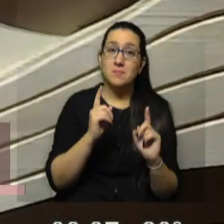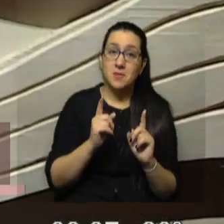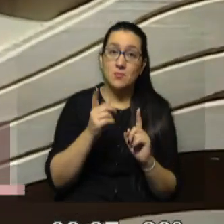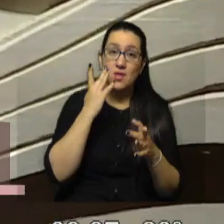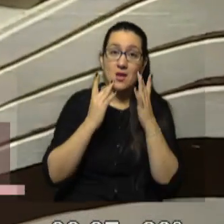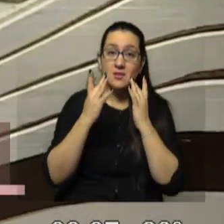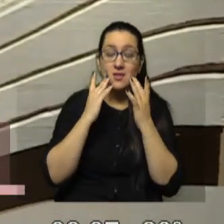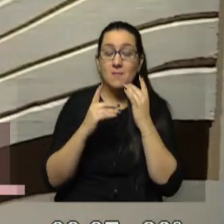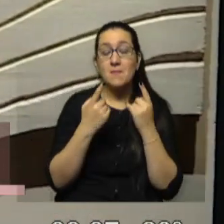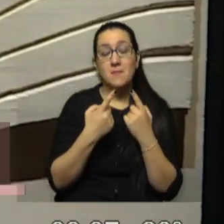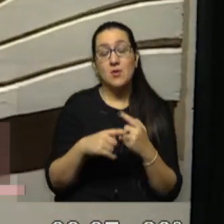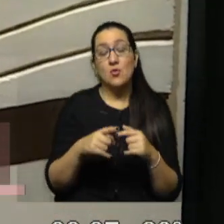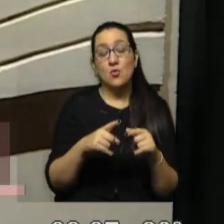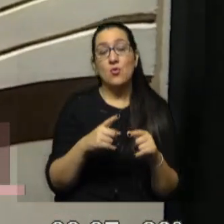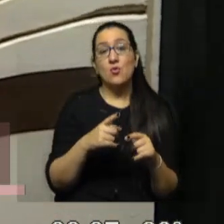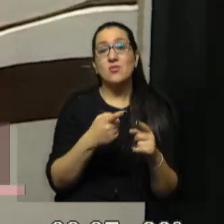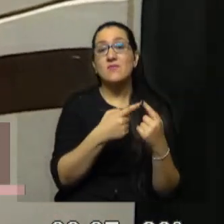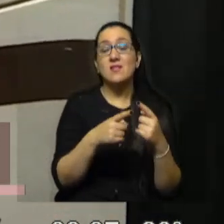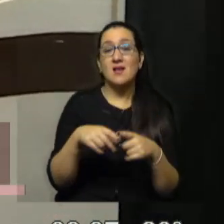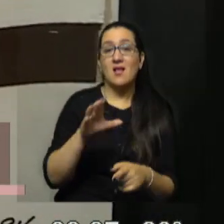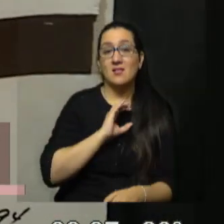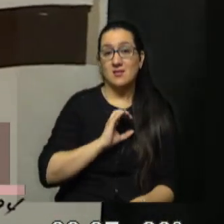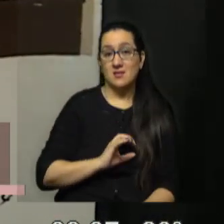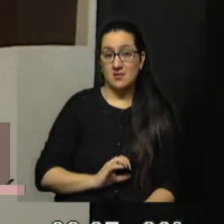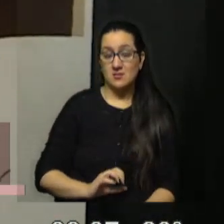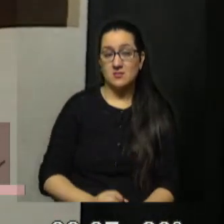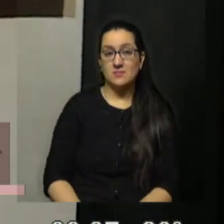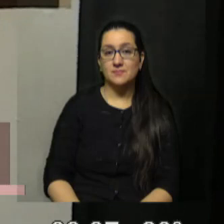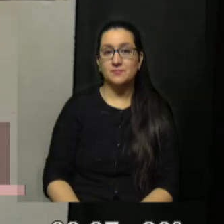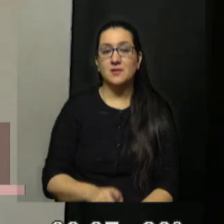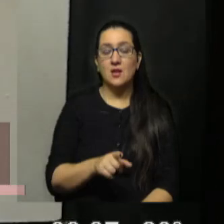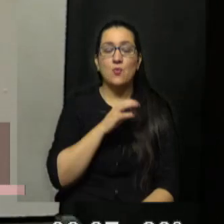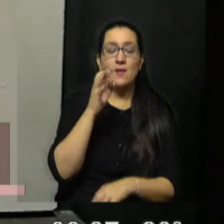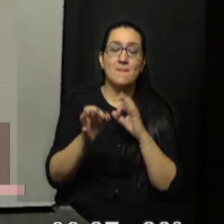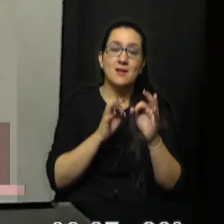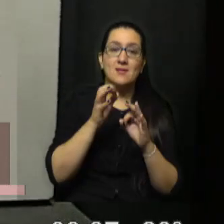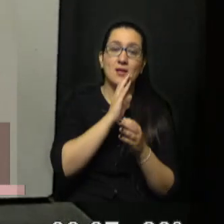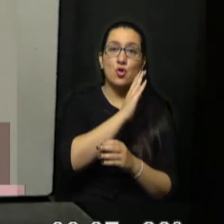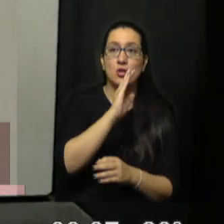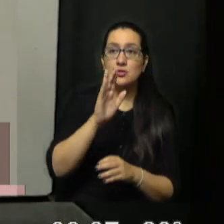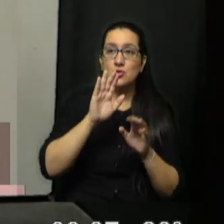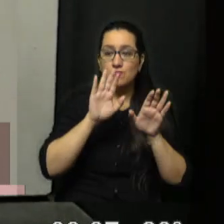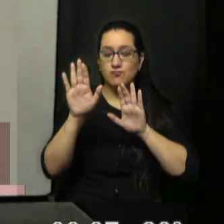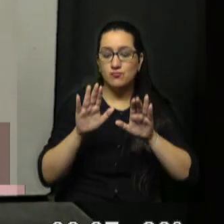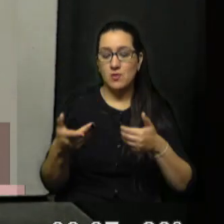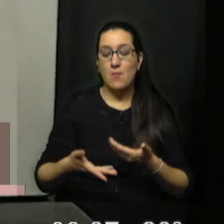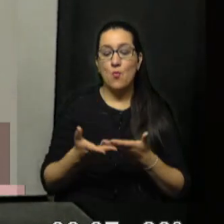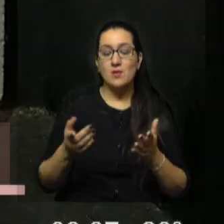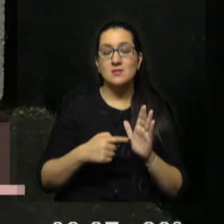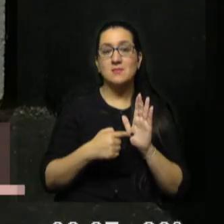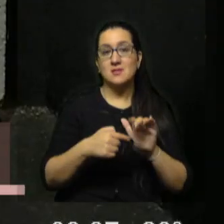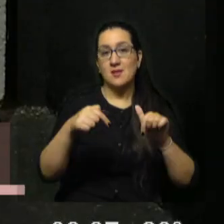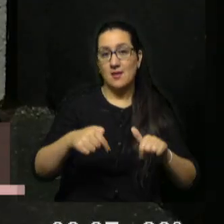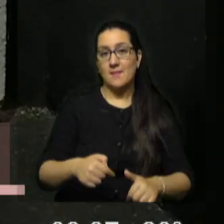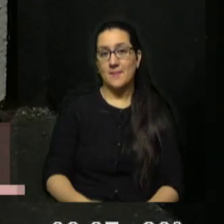bueno, la directora y curadora de esta muestra nos va a hablar de esta colección que está presentándose acá, de esta muestra que se está presentando acá.